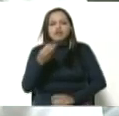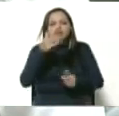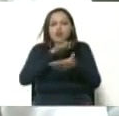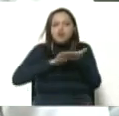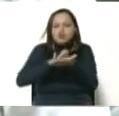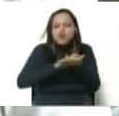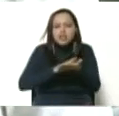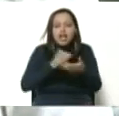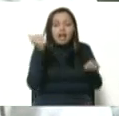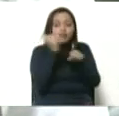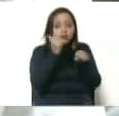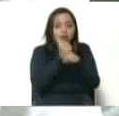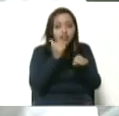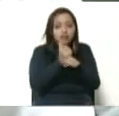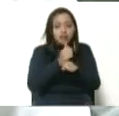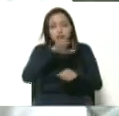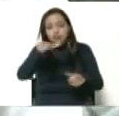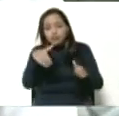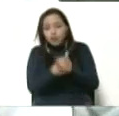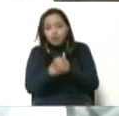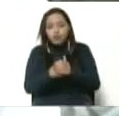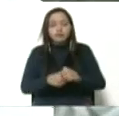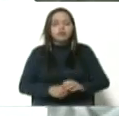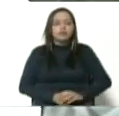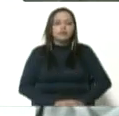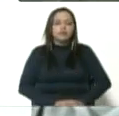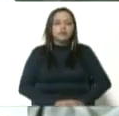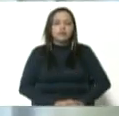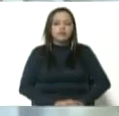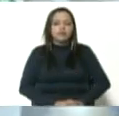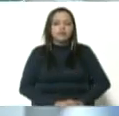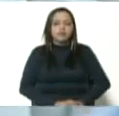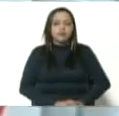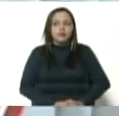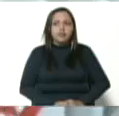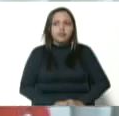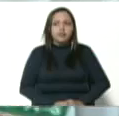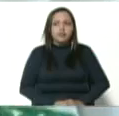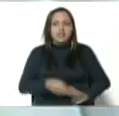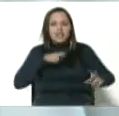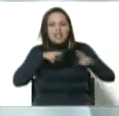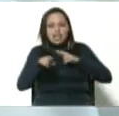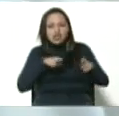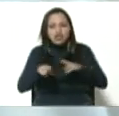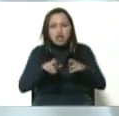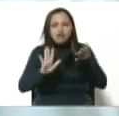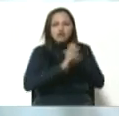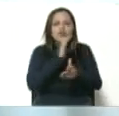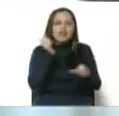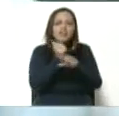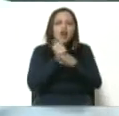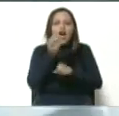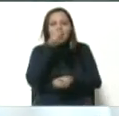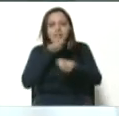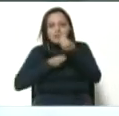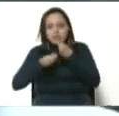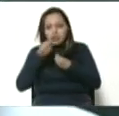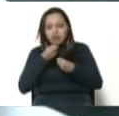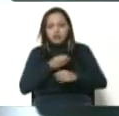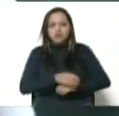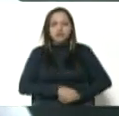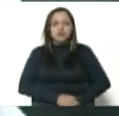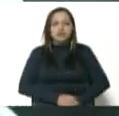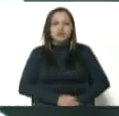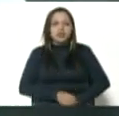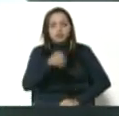nuestros trabajadores y trabajadoras sectoriales y afines del ámbito alimenticio en todo